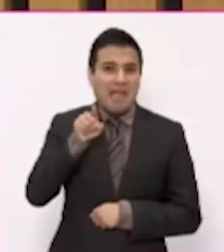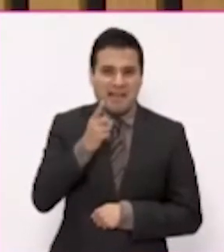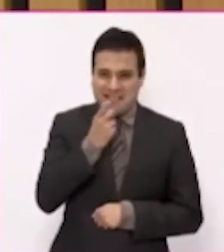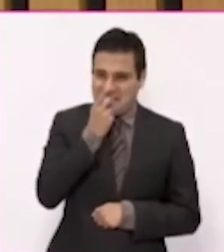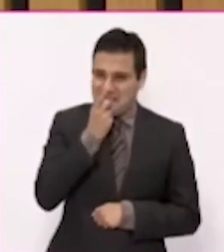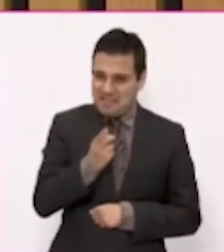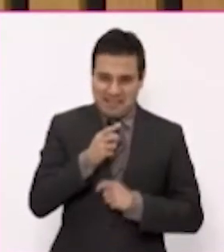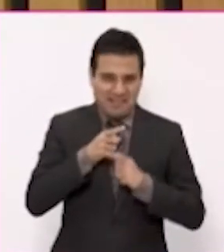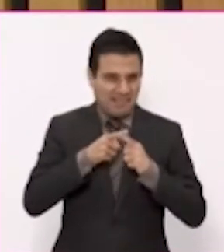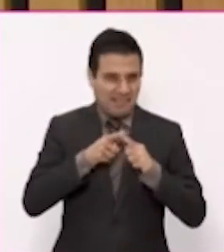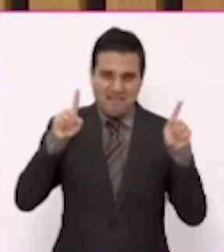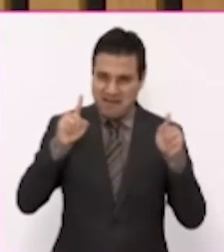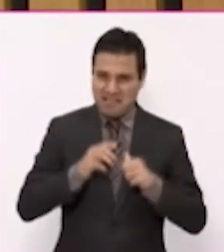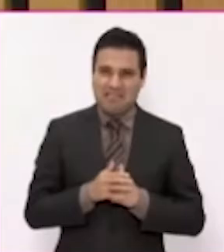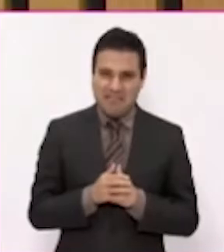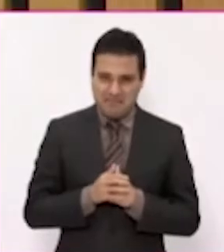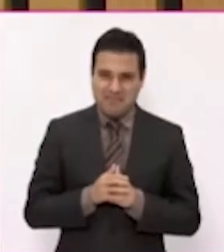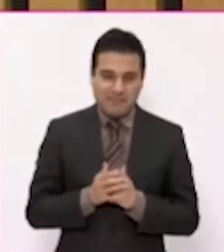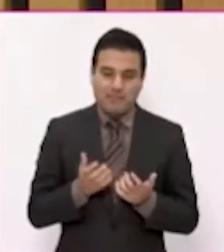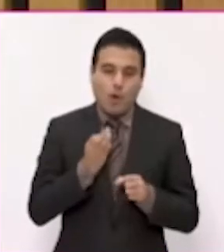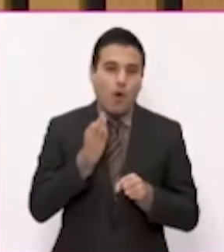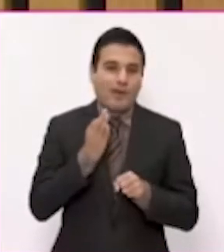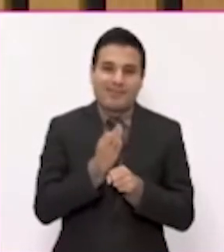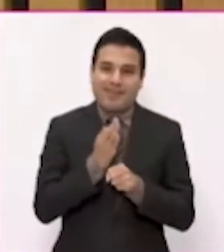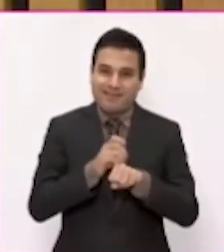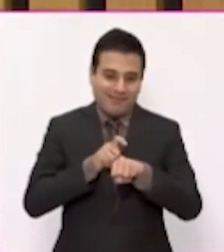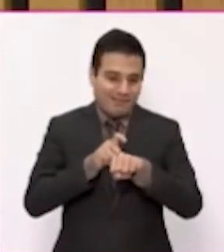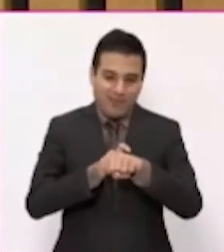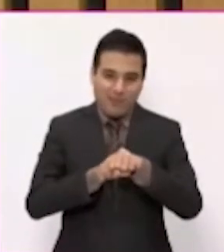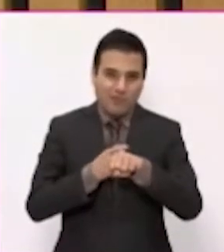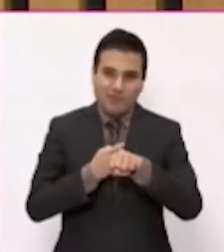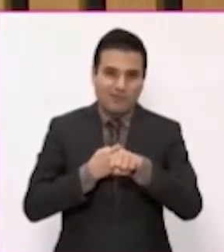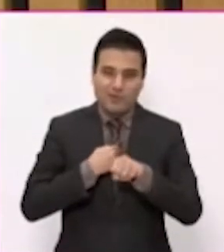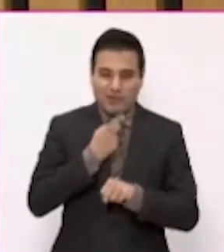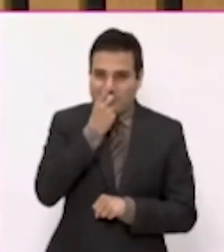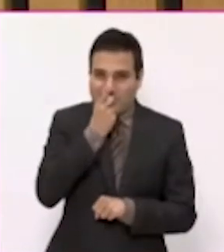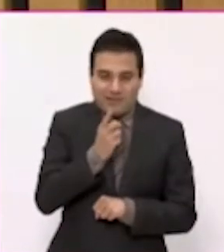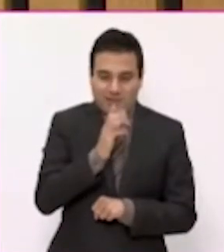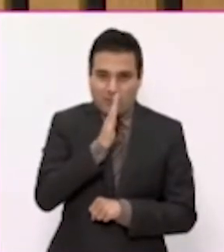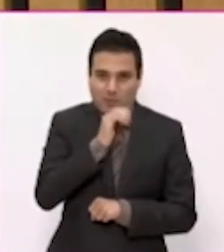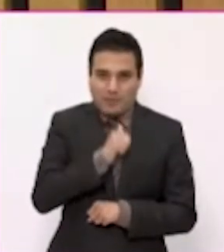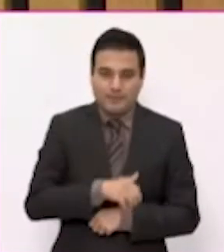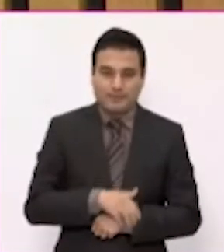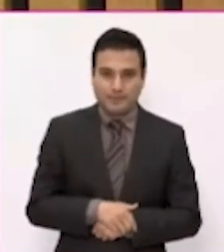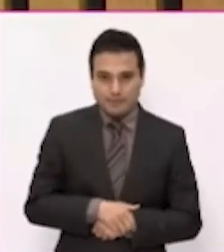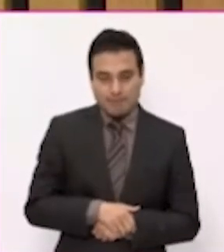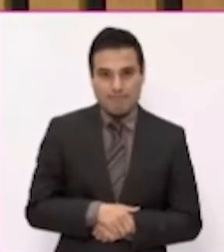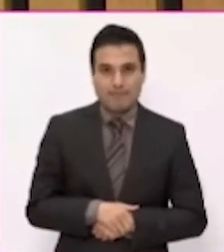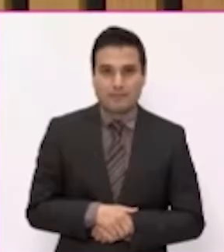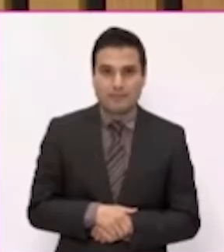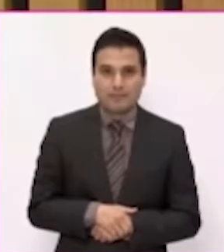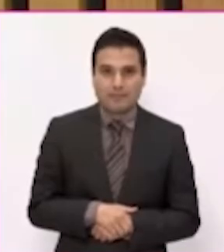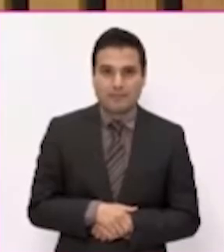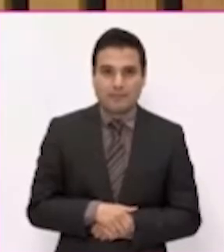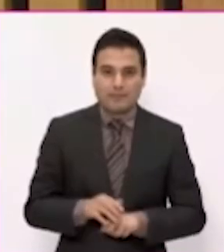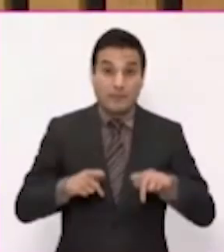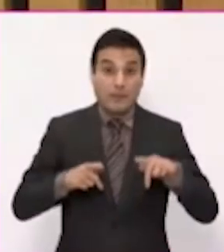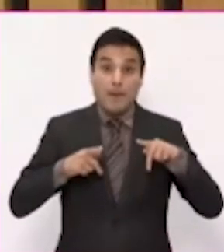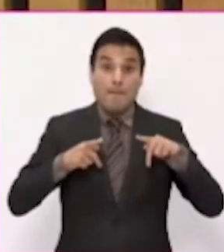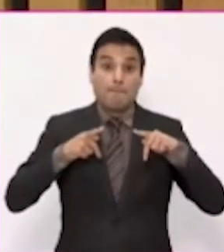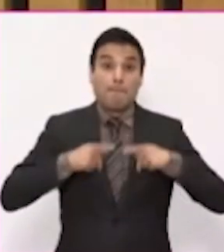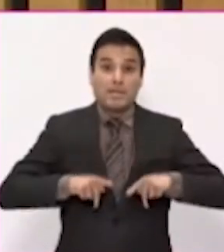que también por cuestión de tiempo no abordaré. Se escandaliza por